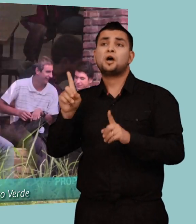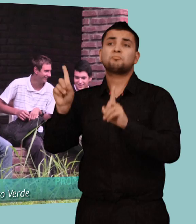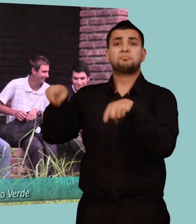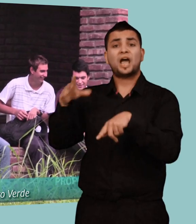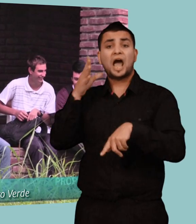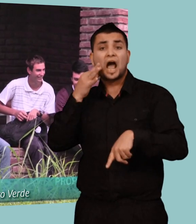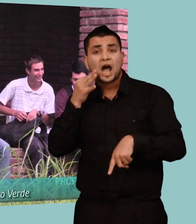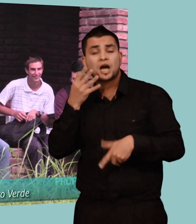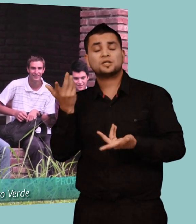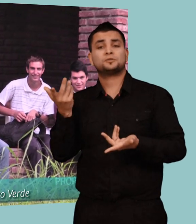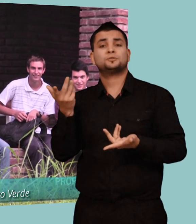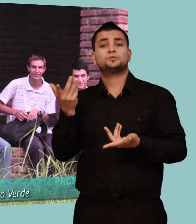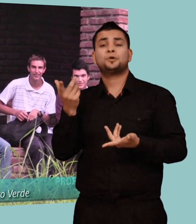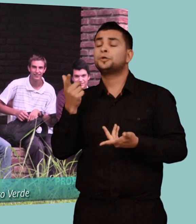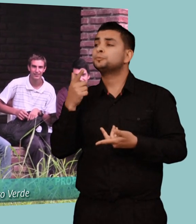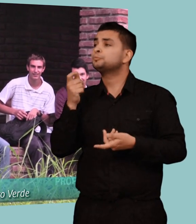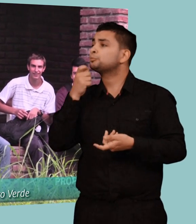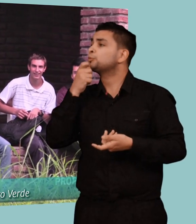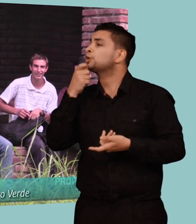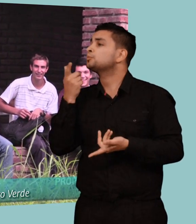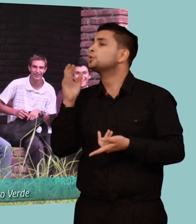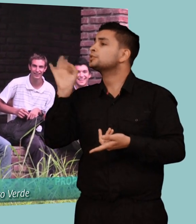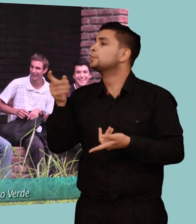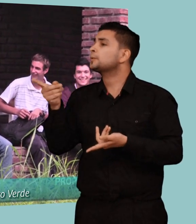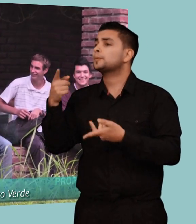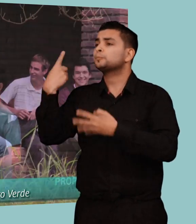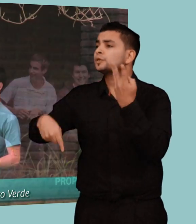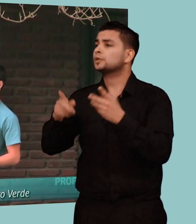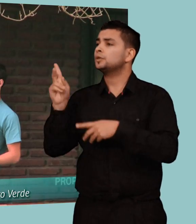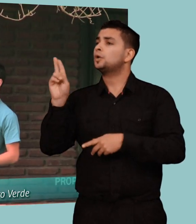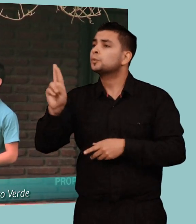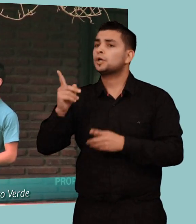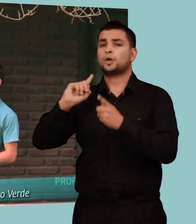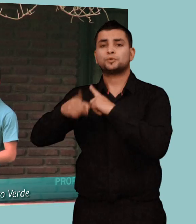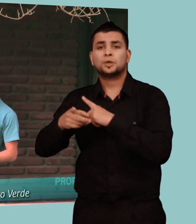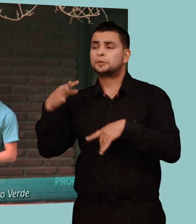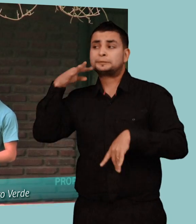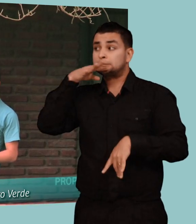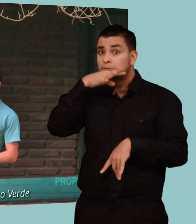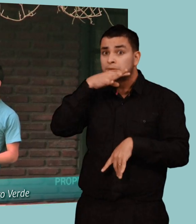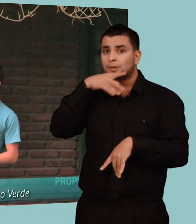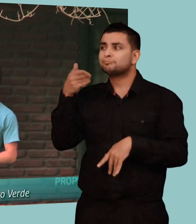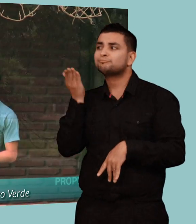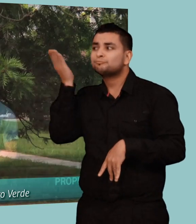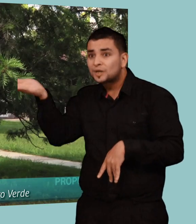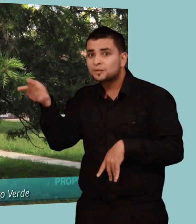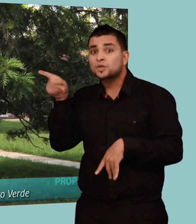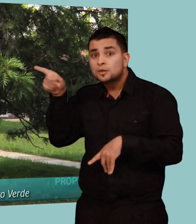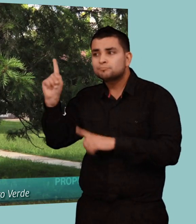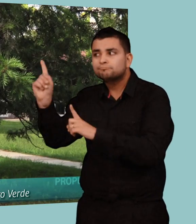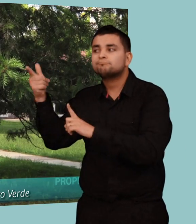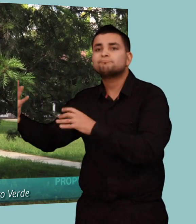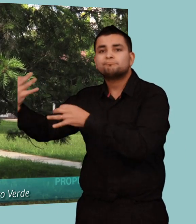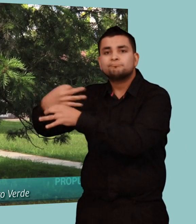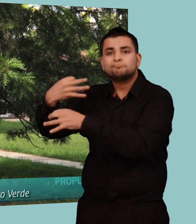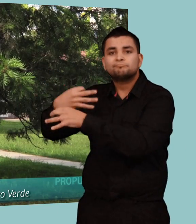algo o si queremos saber, por ejemplo, de regularizar materia, de promocionar todo eso y nosotros no entendemos mucho, le pedimos a ellos y ellos mismos